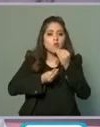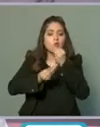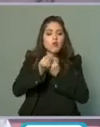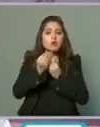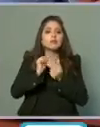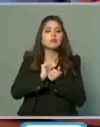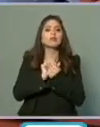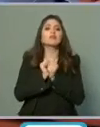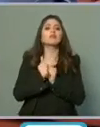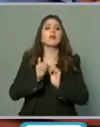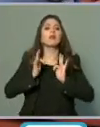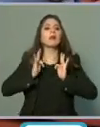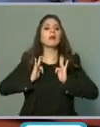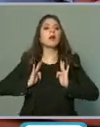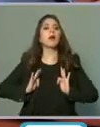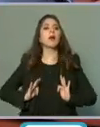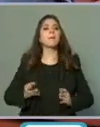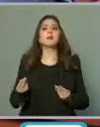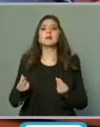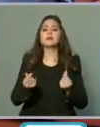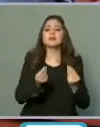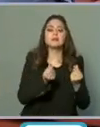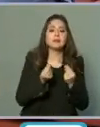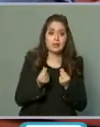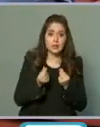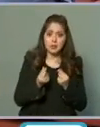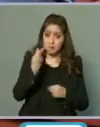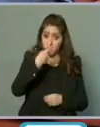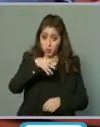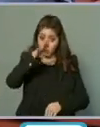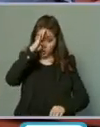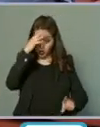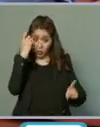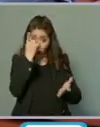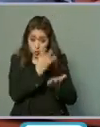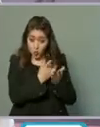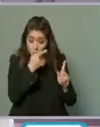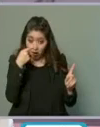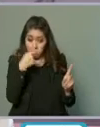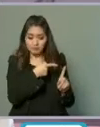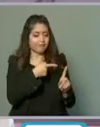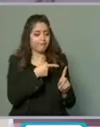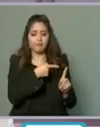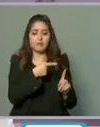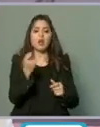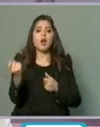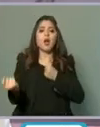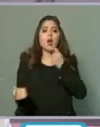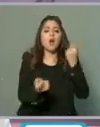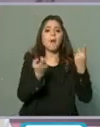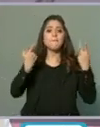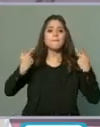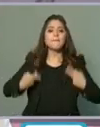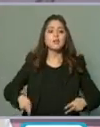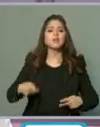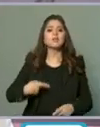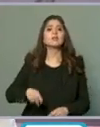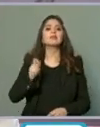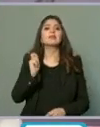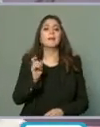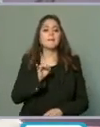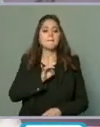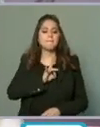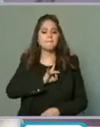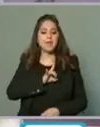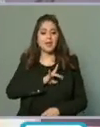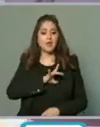ansiedad. Sin embargo, no es el único factor. Hay personas, por ejemplo, que tienen miedo a la sexualidad, tienen miedo